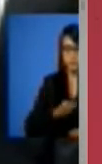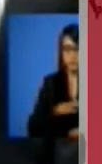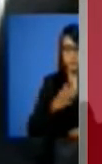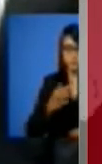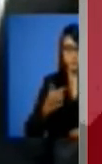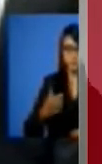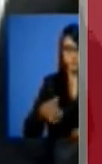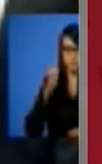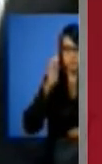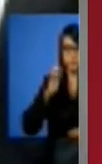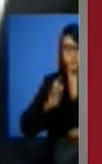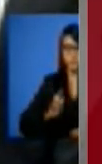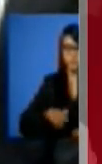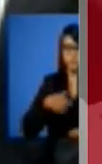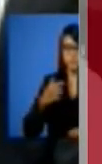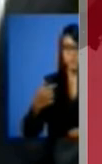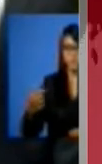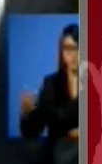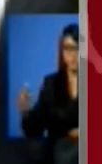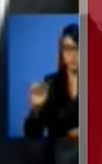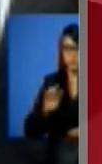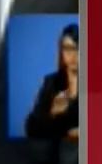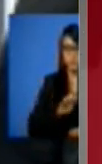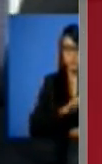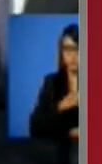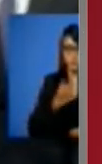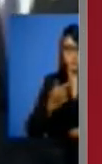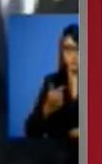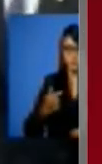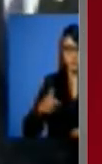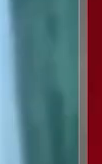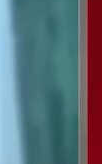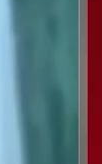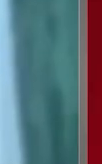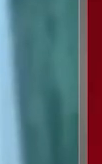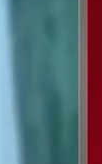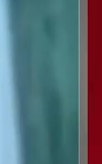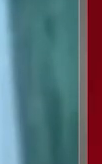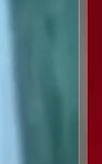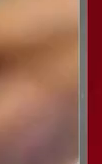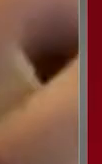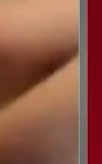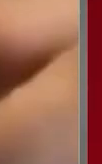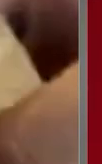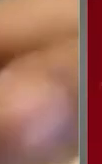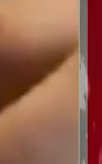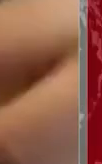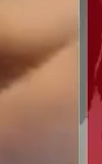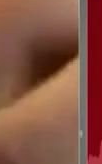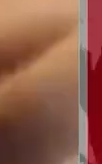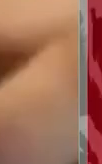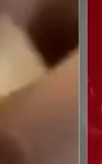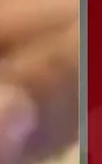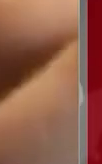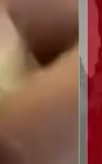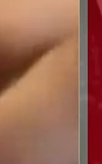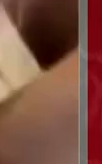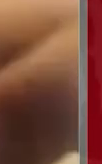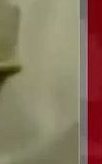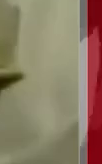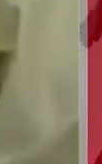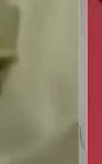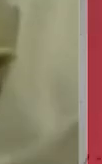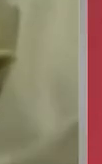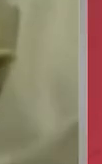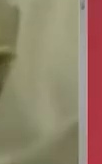aportes muchas gracias y esperamos que los próximos años del gobierno del presidente esa herencia mejores